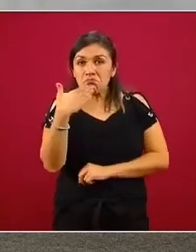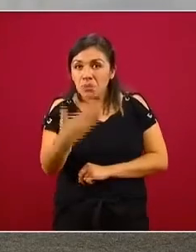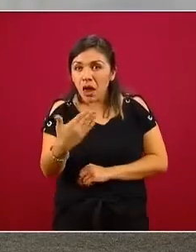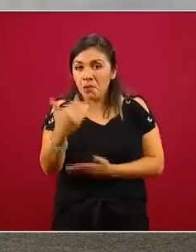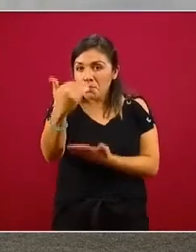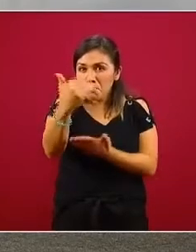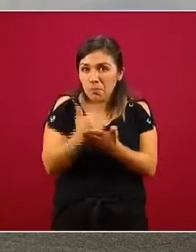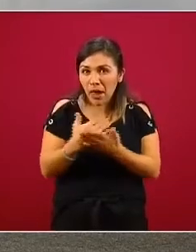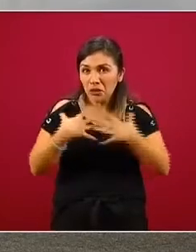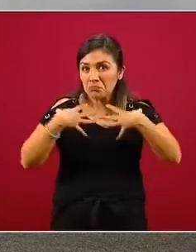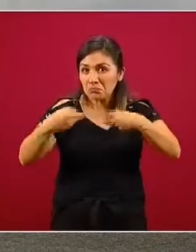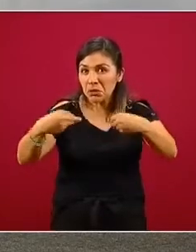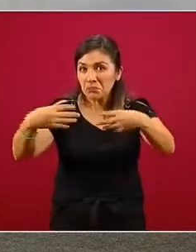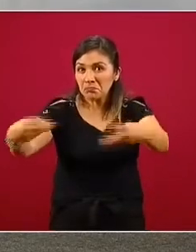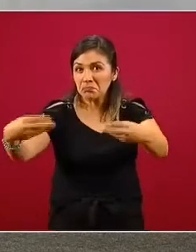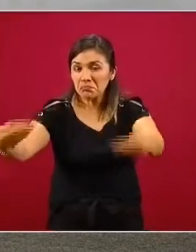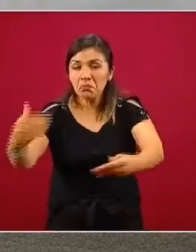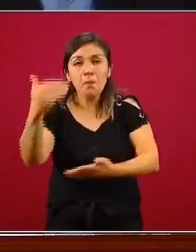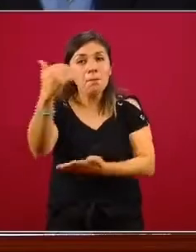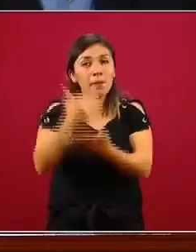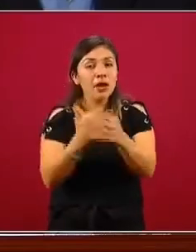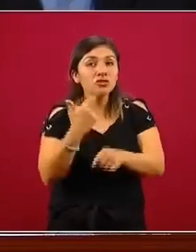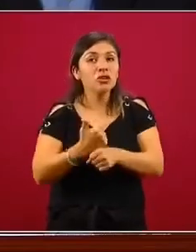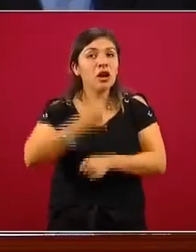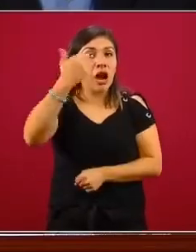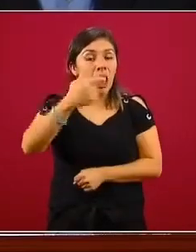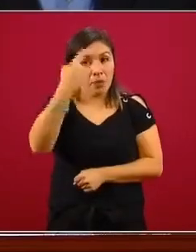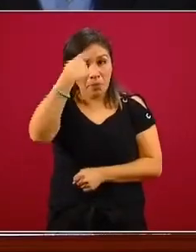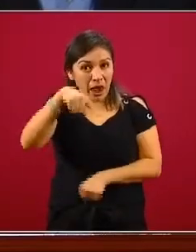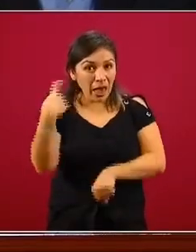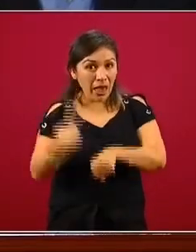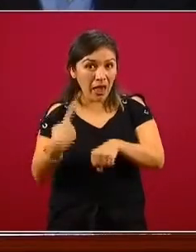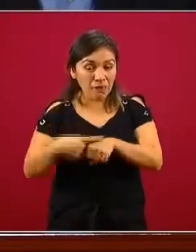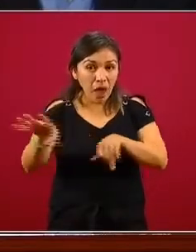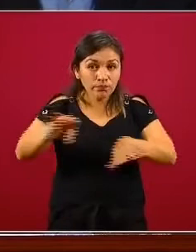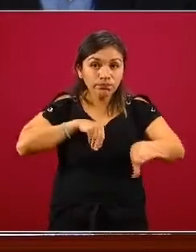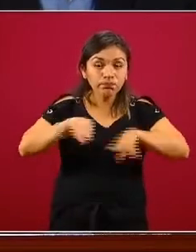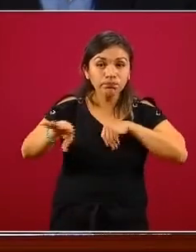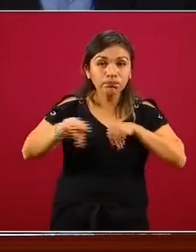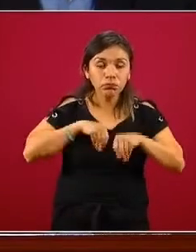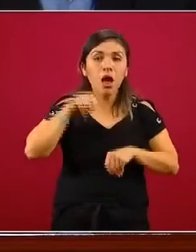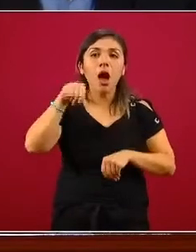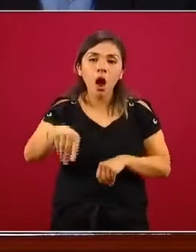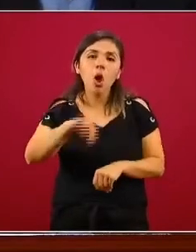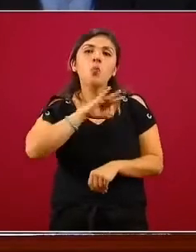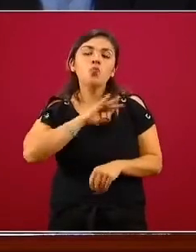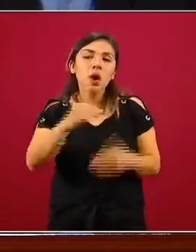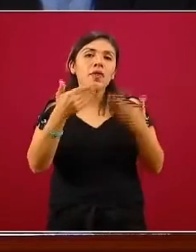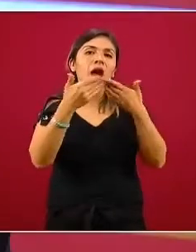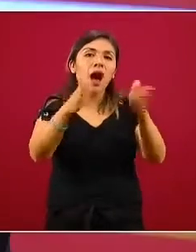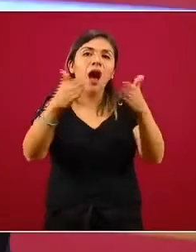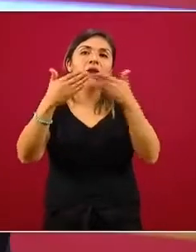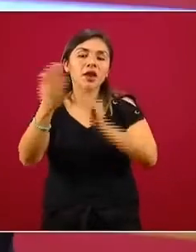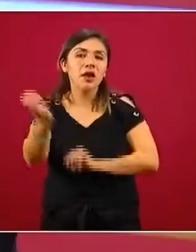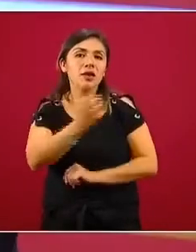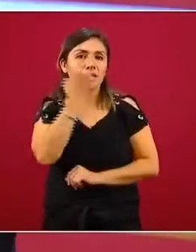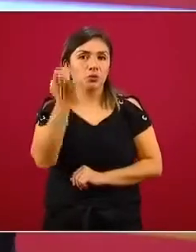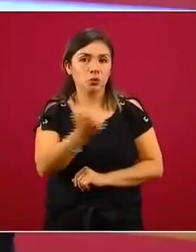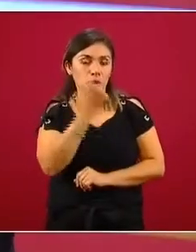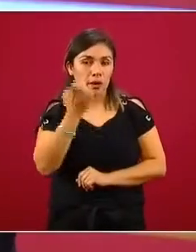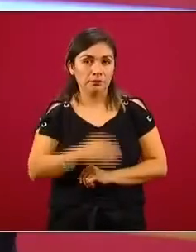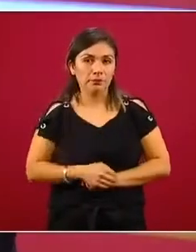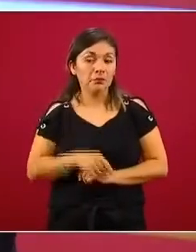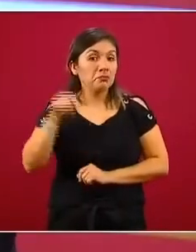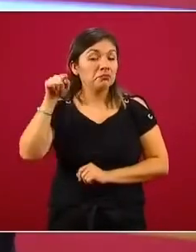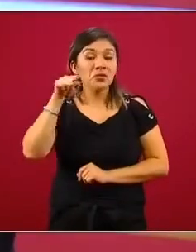baja transmisión y el bajo riesgo y la baja vulnerabilidad, podamos abrir el espacio escolar. Donde